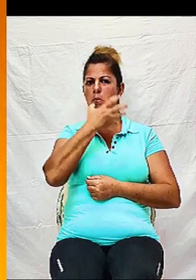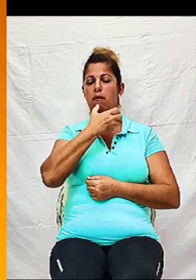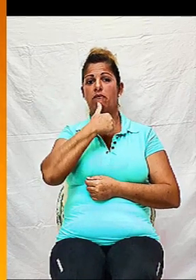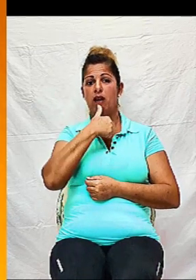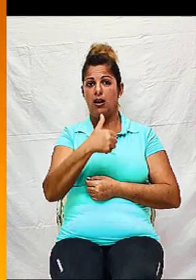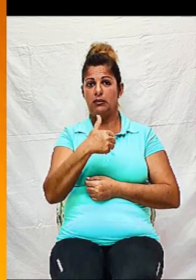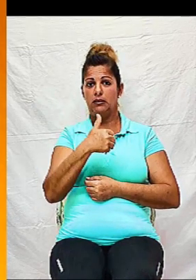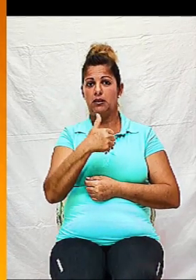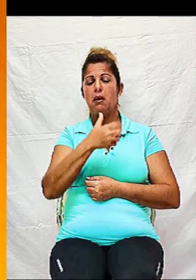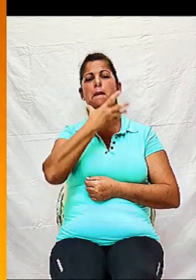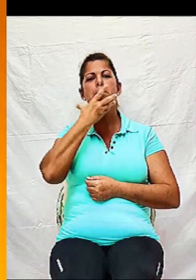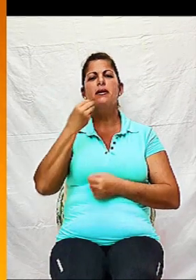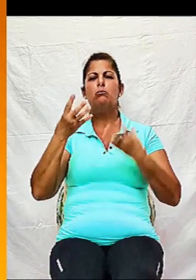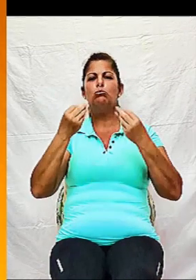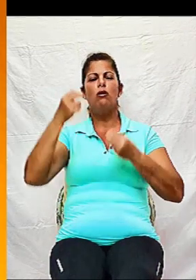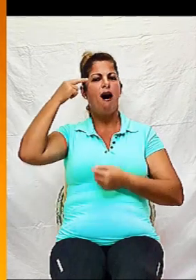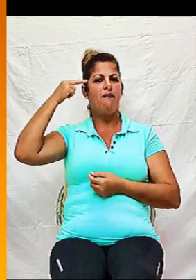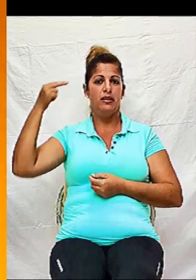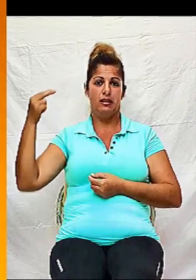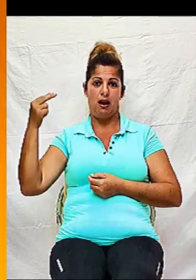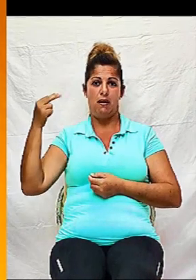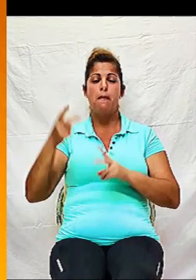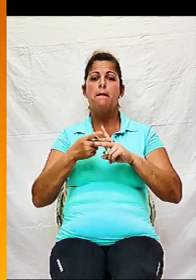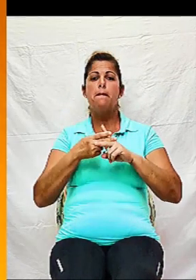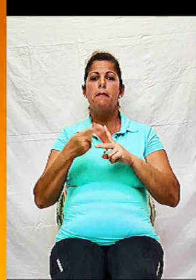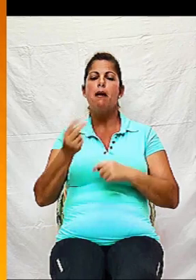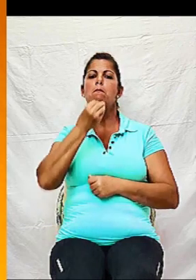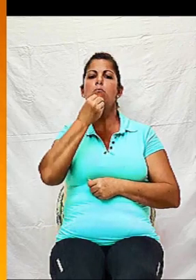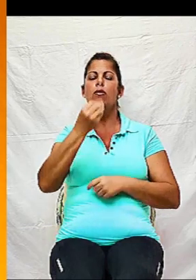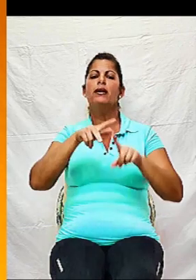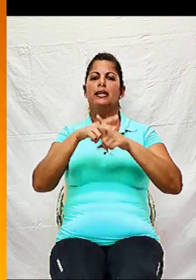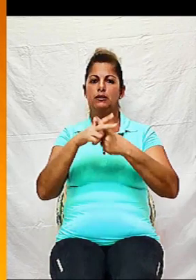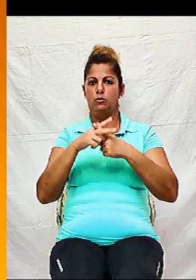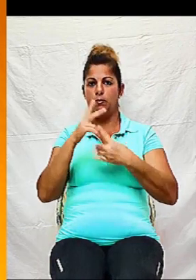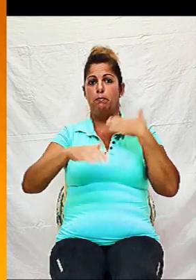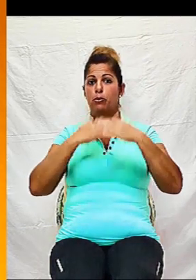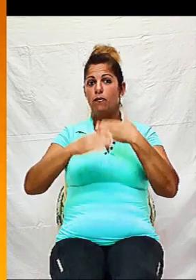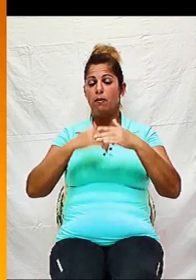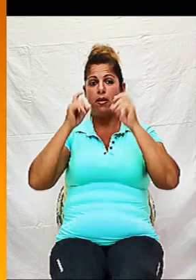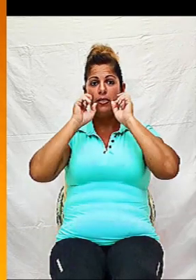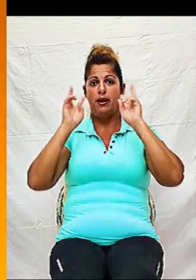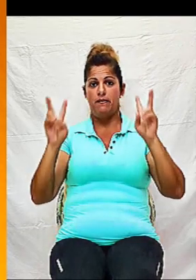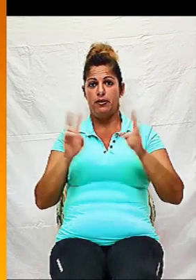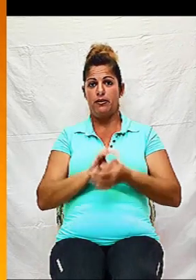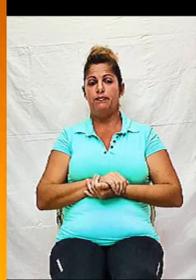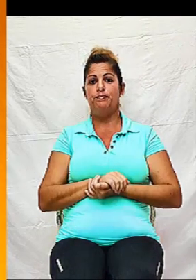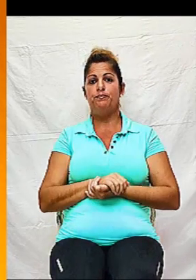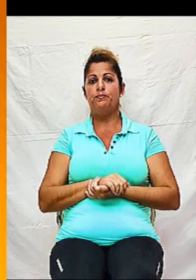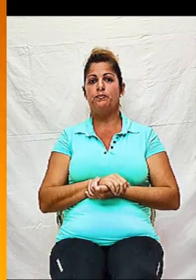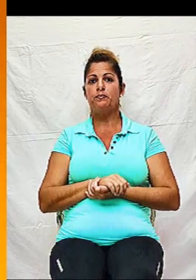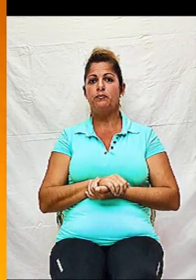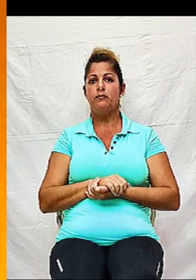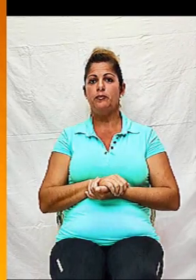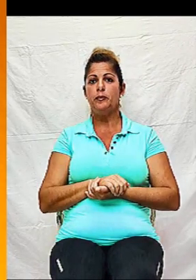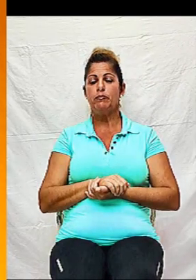enojamos fácilmente, perdiendo habilidad para manejar los retos de la vida.